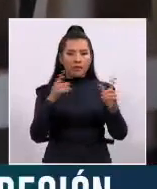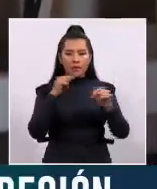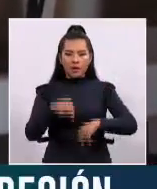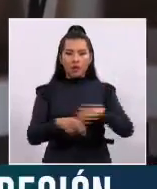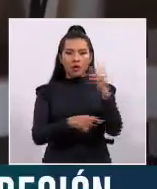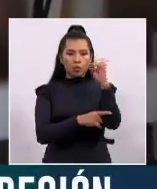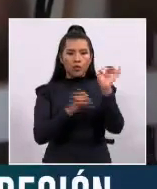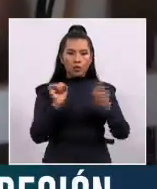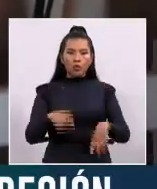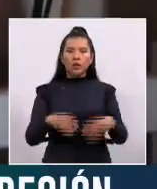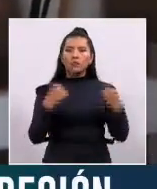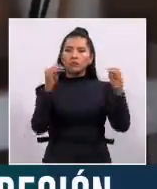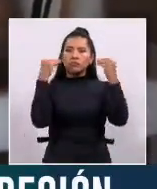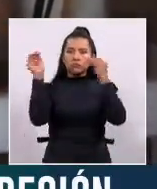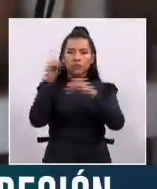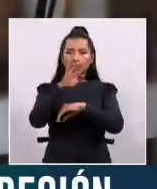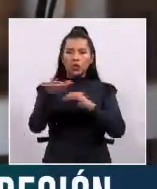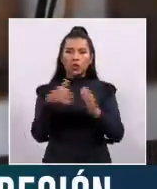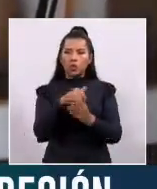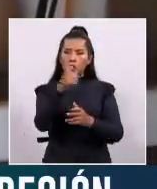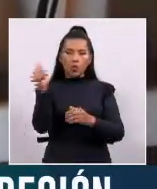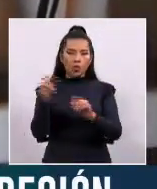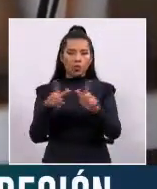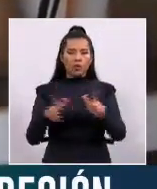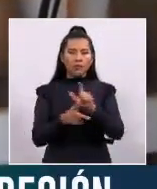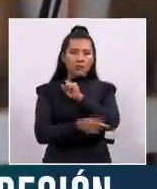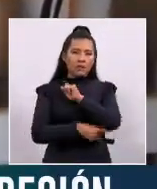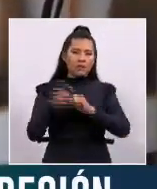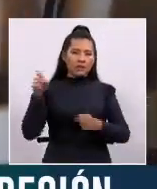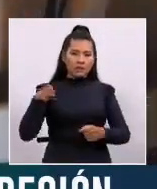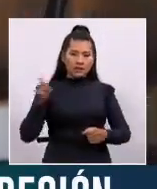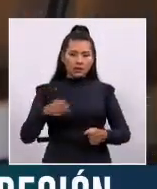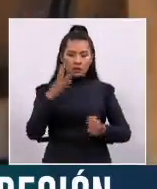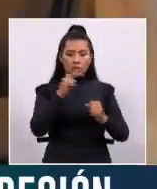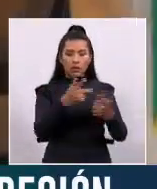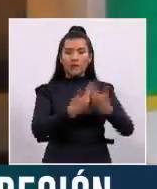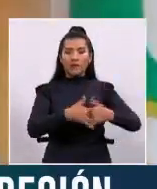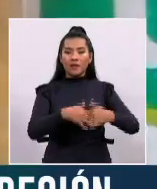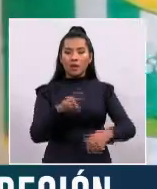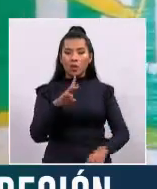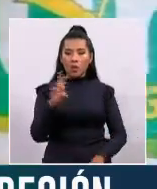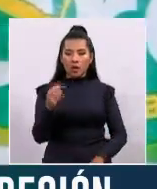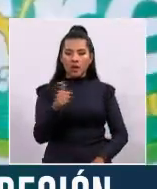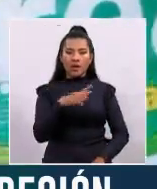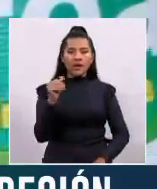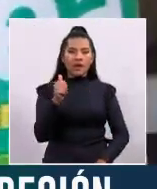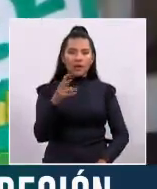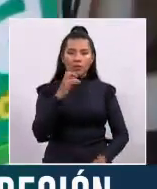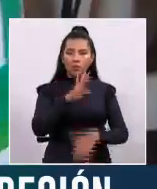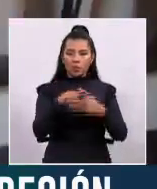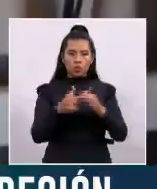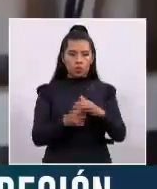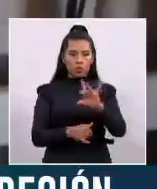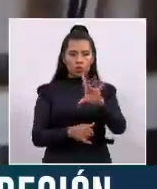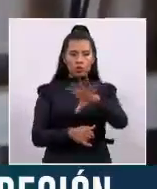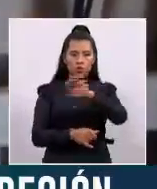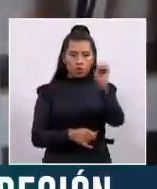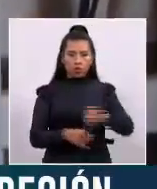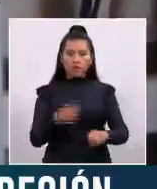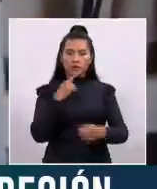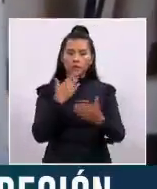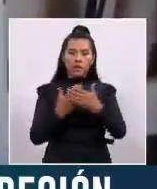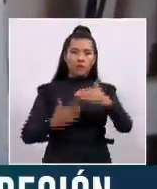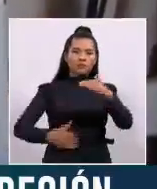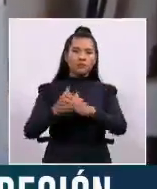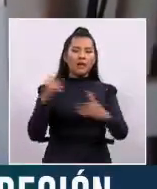proveedor de fertilizantes para la región, ya que se prevé que la planta de urea y amoníaco alcance al 85% de su capacidad hasta diciembre de este